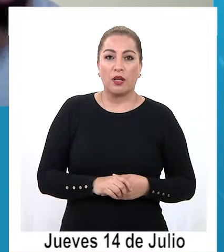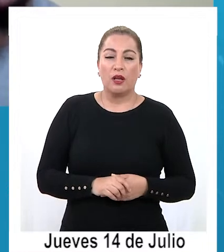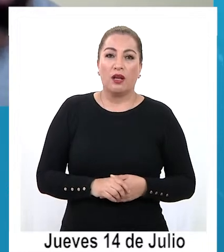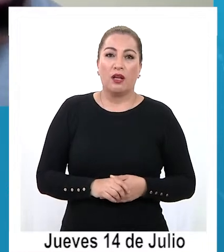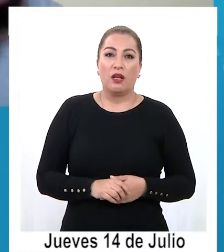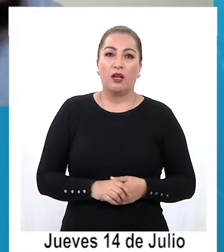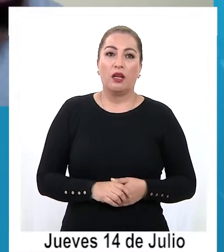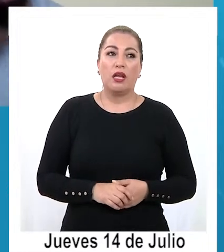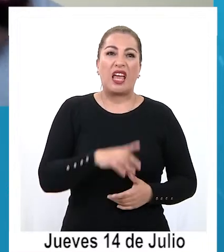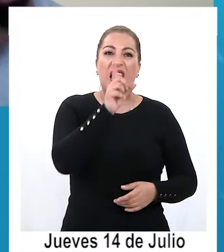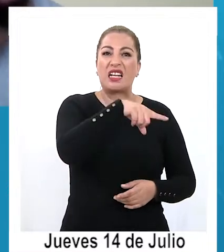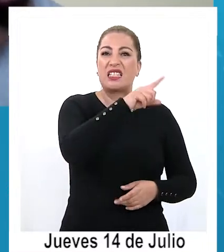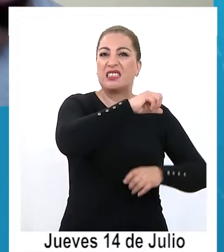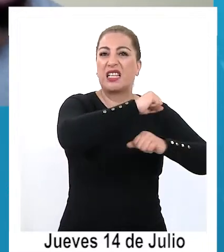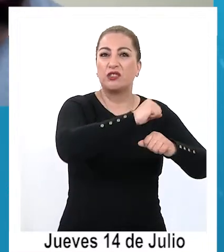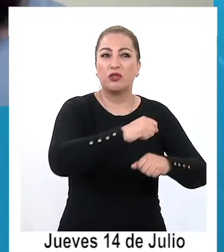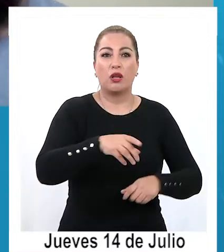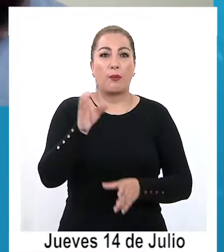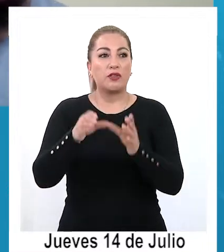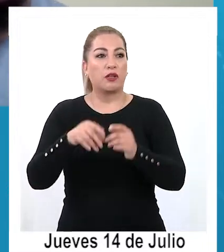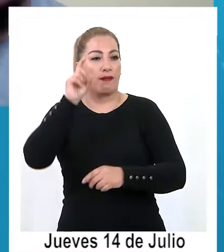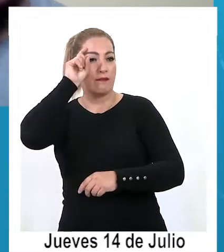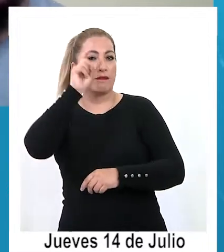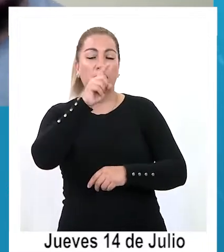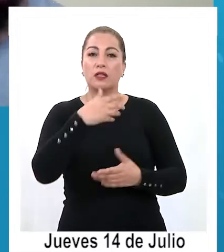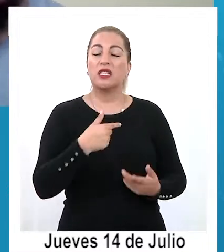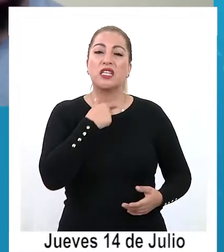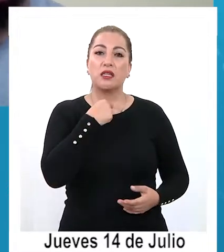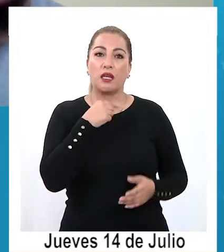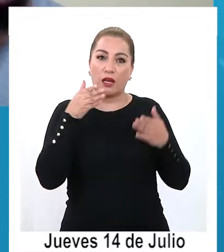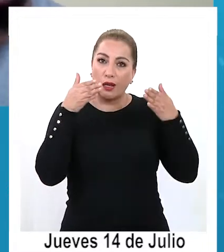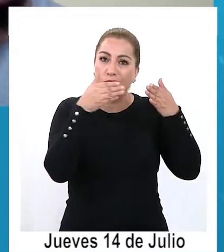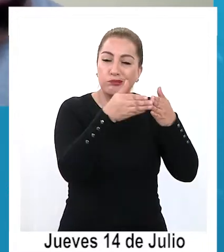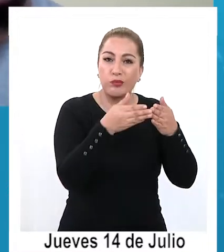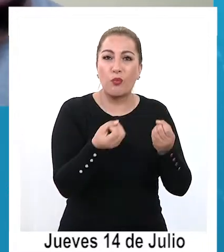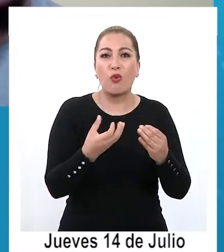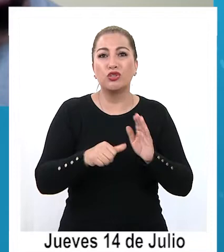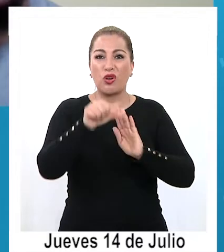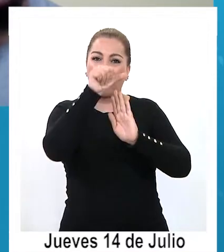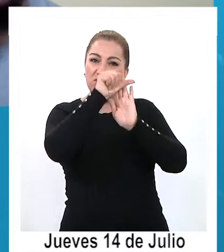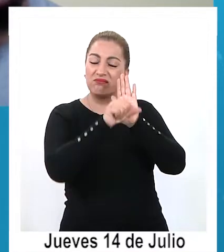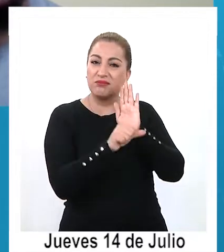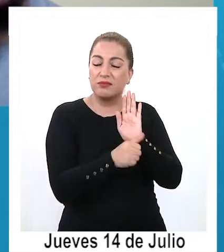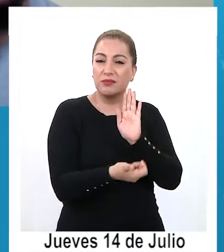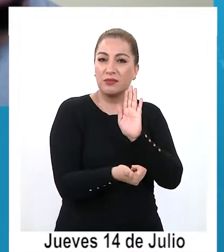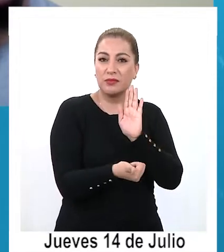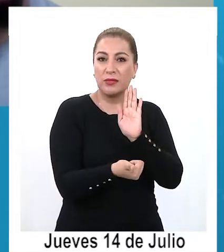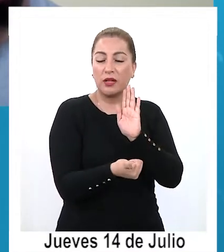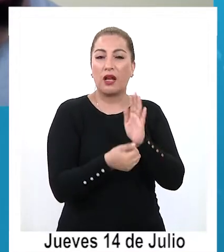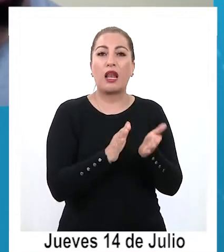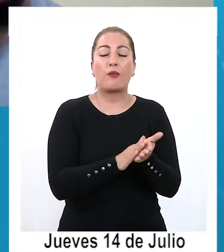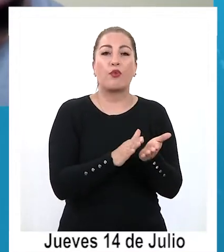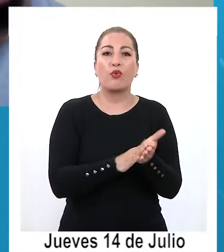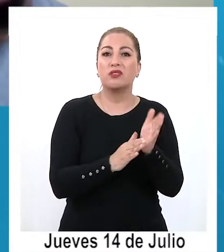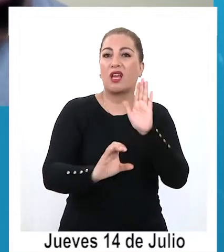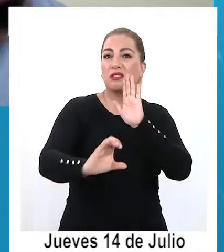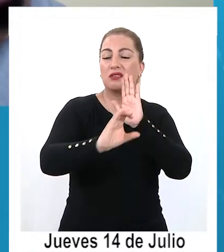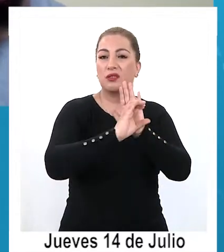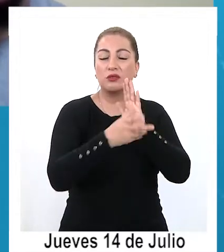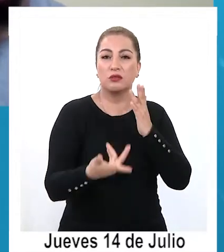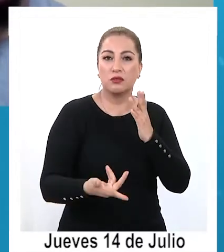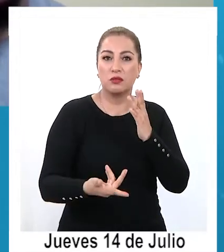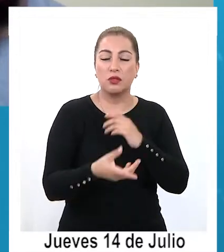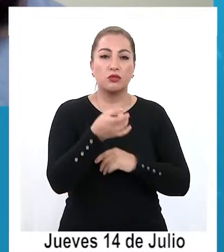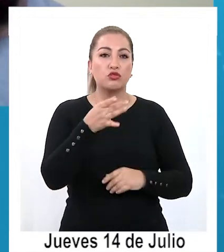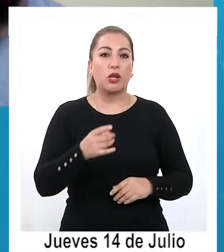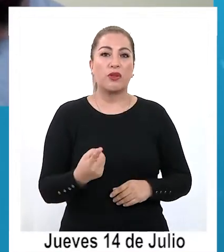el rechazo? ¿Tiene que ver un poco con este gran número de artículos que tiene la propuesta de constitución? ¿Basta